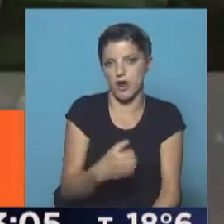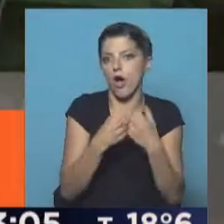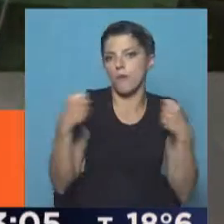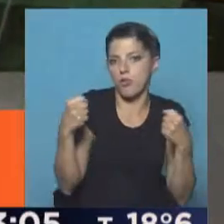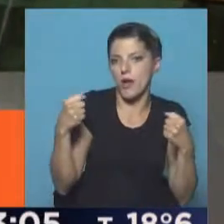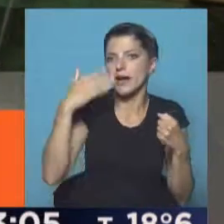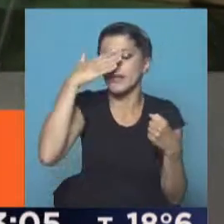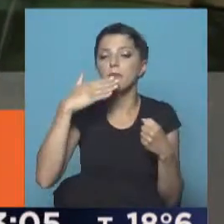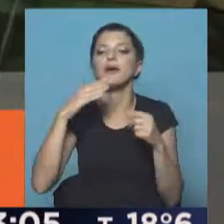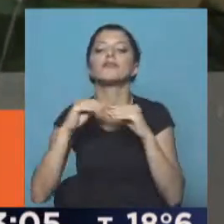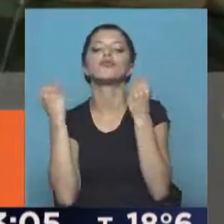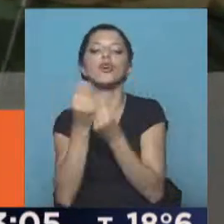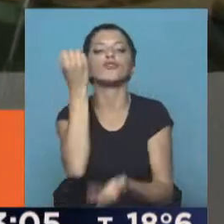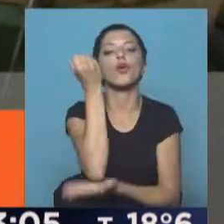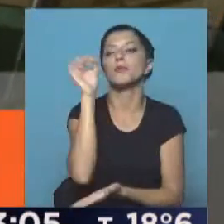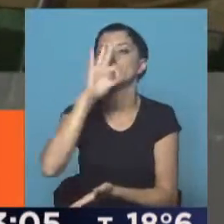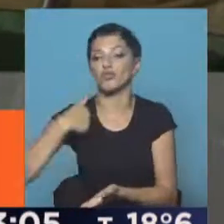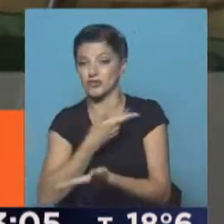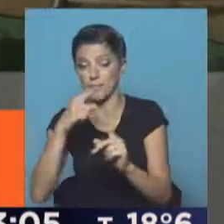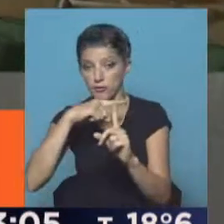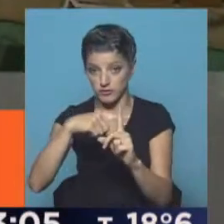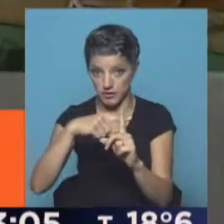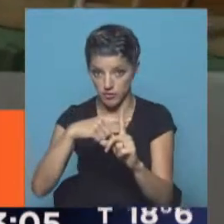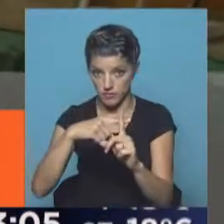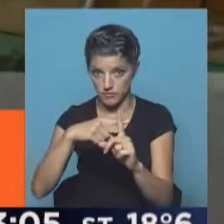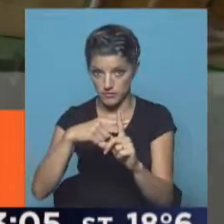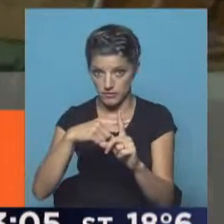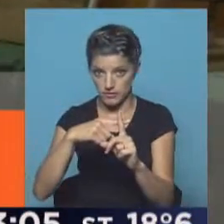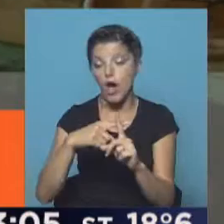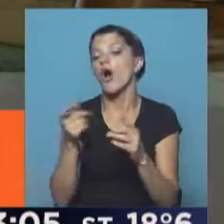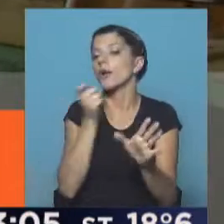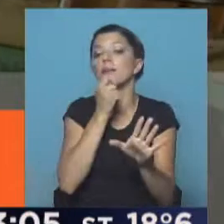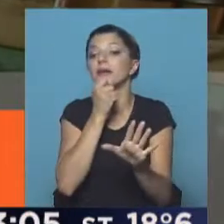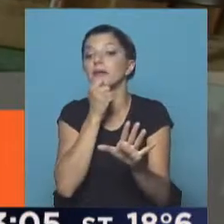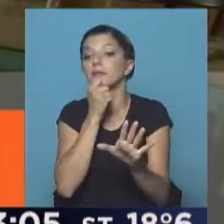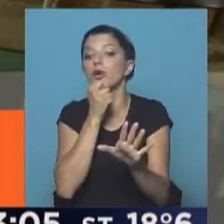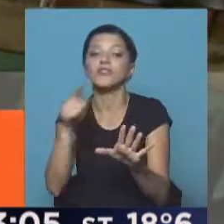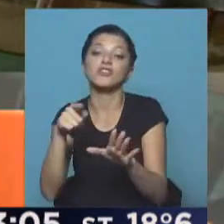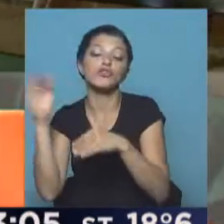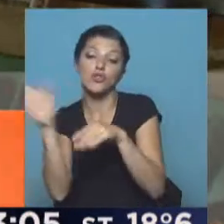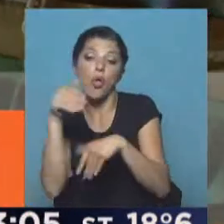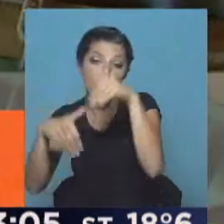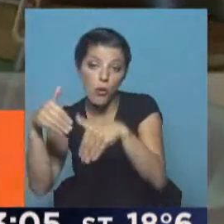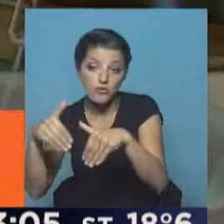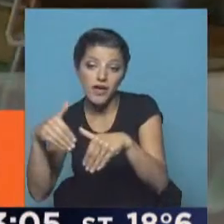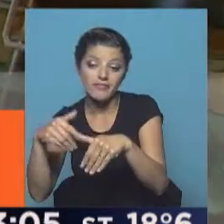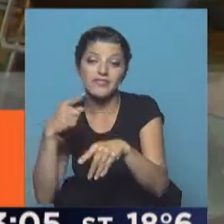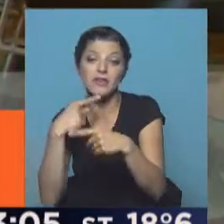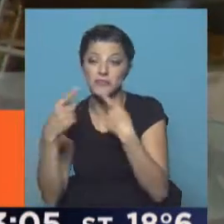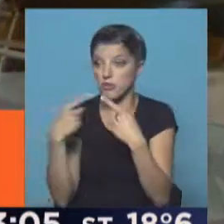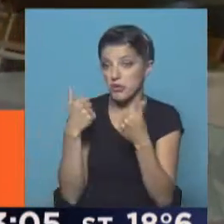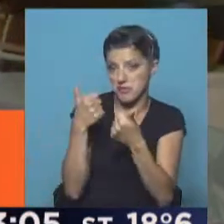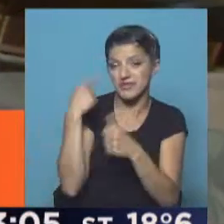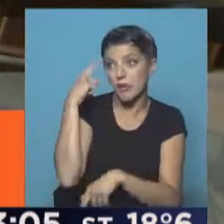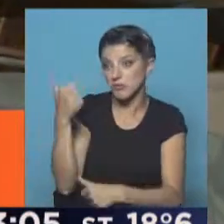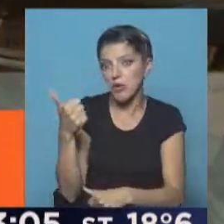sociales positivos, ¿no? Aunque esas cosas salgan bien, de todos modos la dictadura nos parecería mal. Bueno, el hecho de que algún plebiscito a veces elija alguna cosa que no